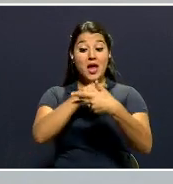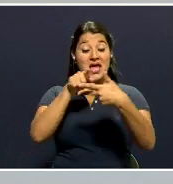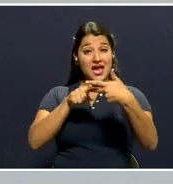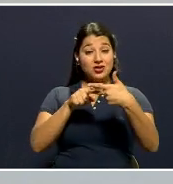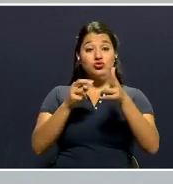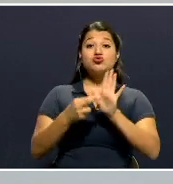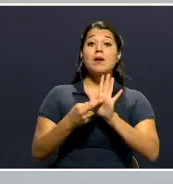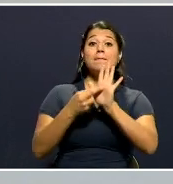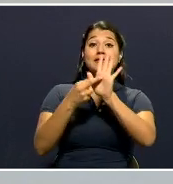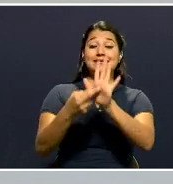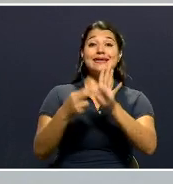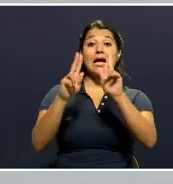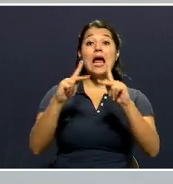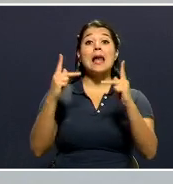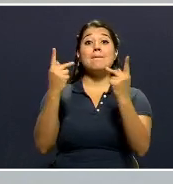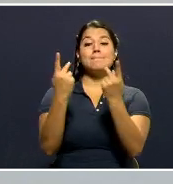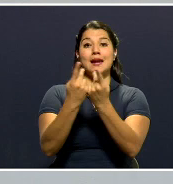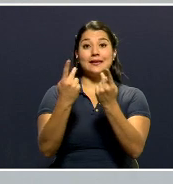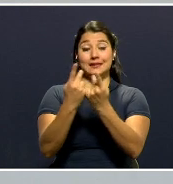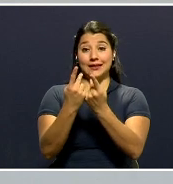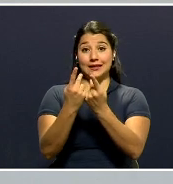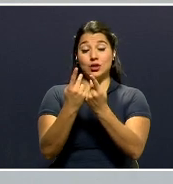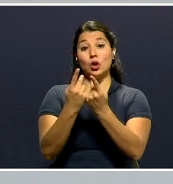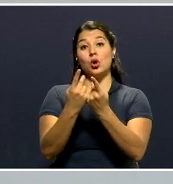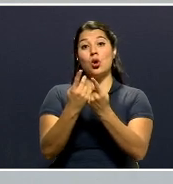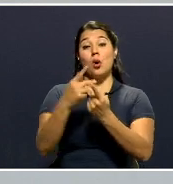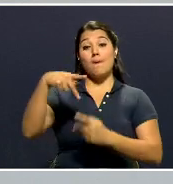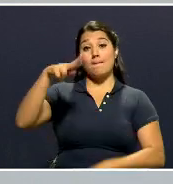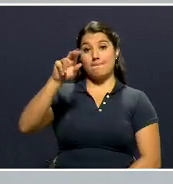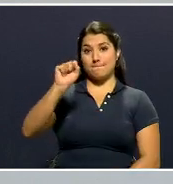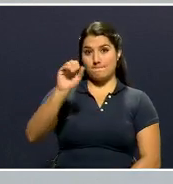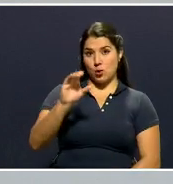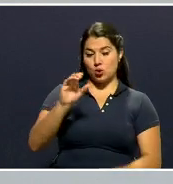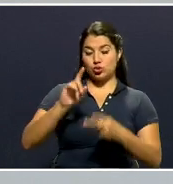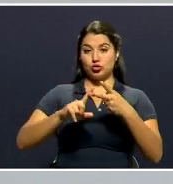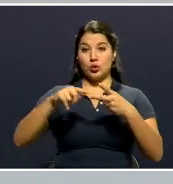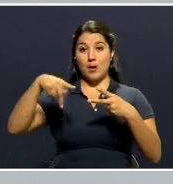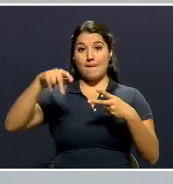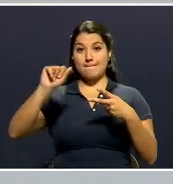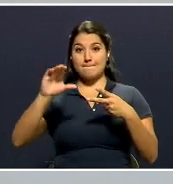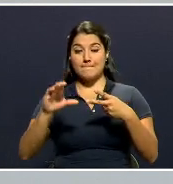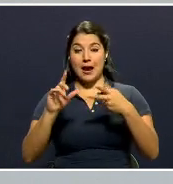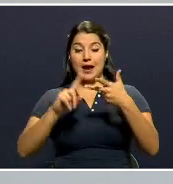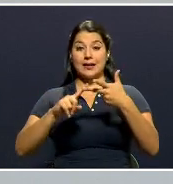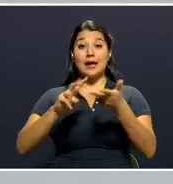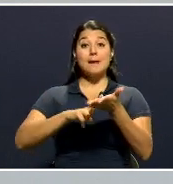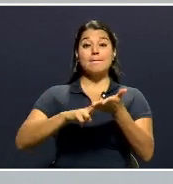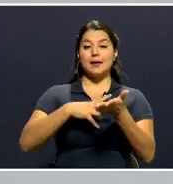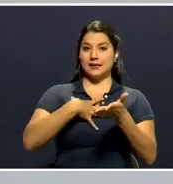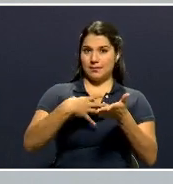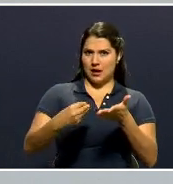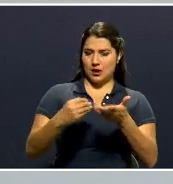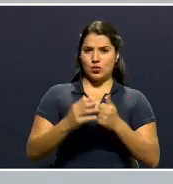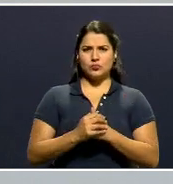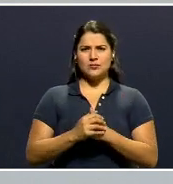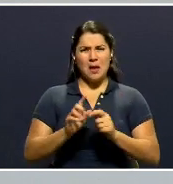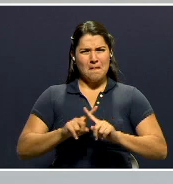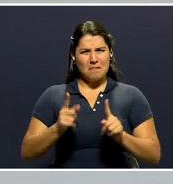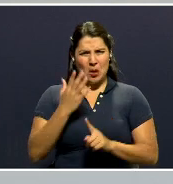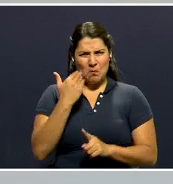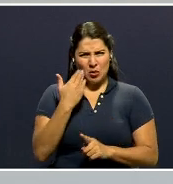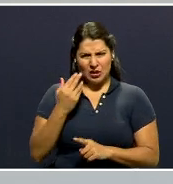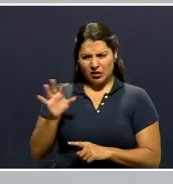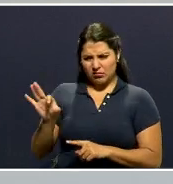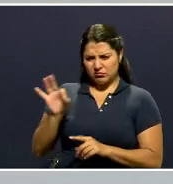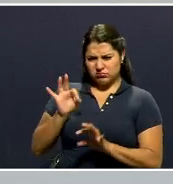alguna manera al Partido Unidad Social Cristiana, a Liberación Nacional y al Partido Acción Ciudadana. Pero ¿por qué fueron elegidas